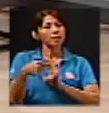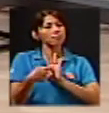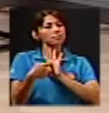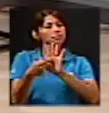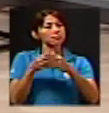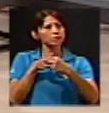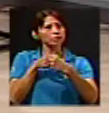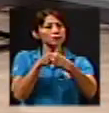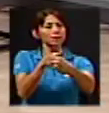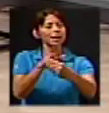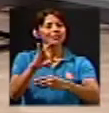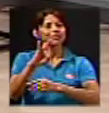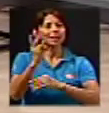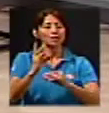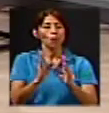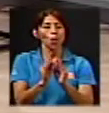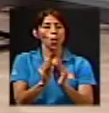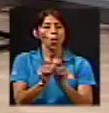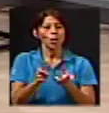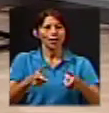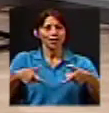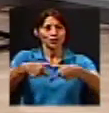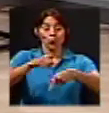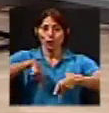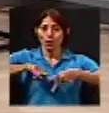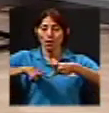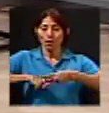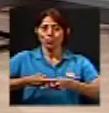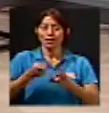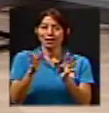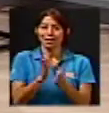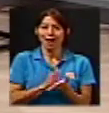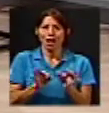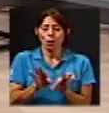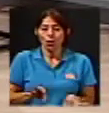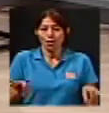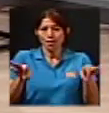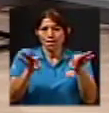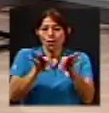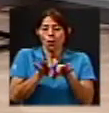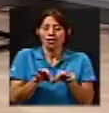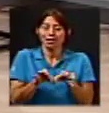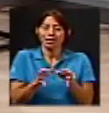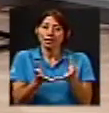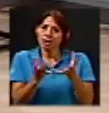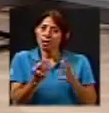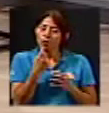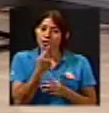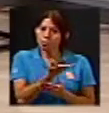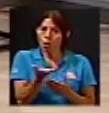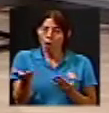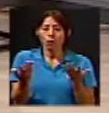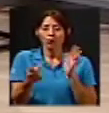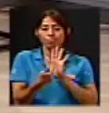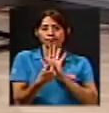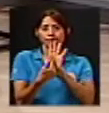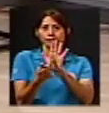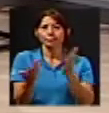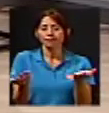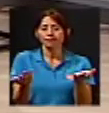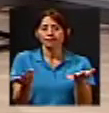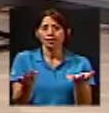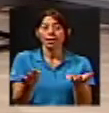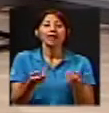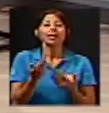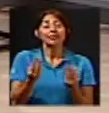ese séptimo congreso, y vamos a empezar con algo que es muy importante y que yo quiero mencionarlo y resaltarlo. Se refiere